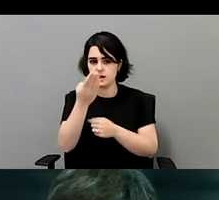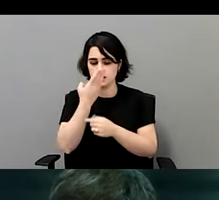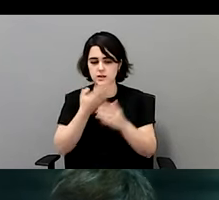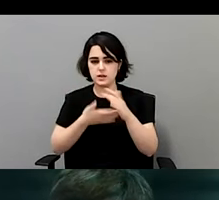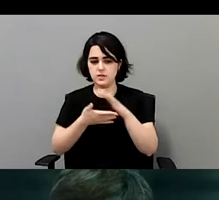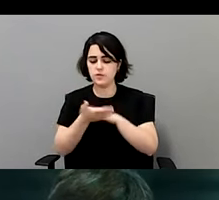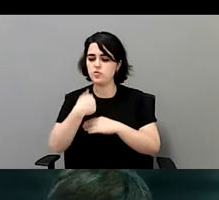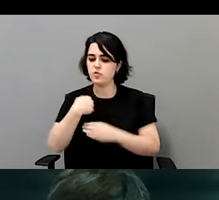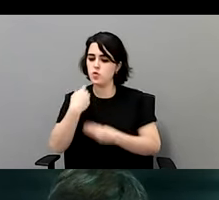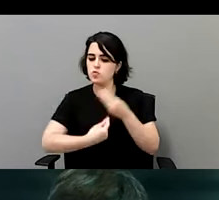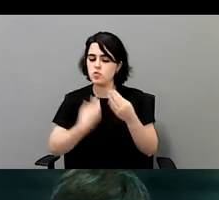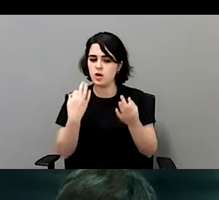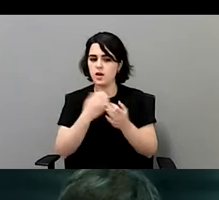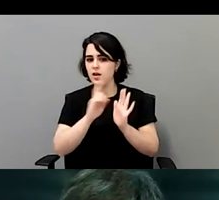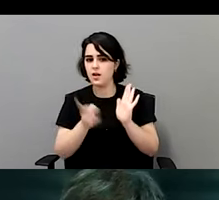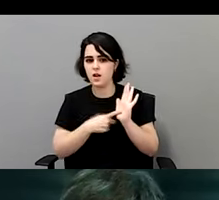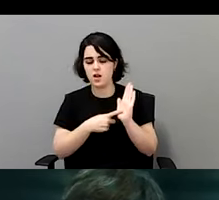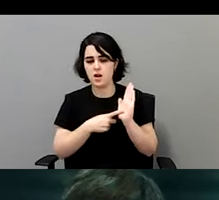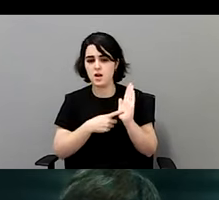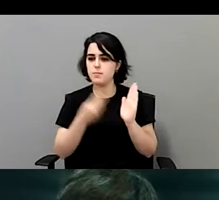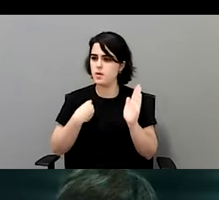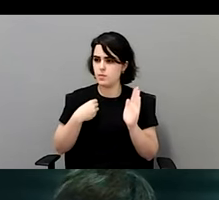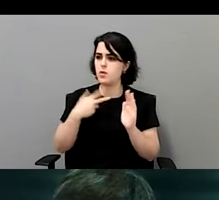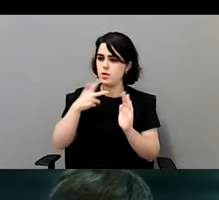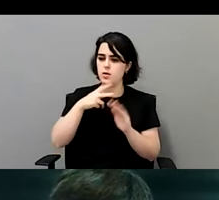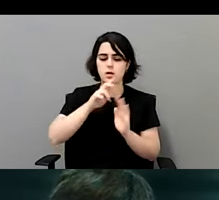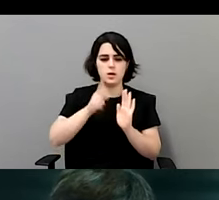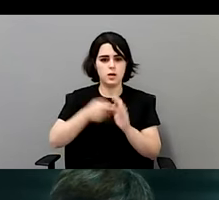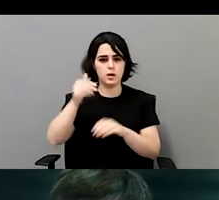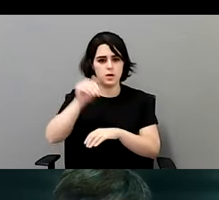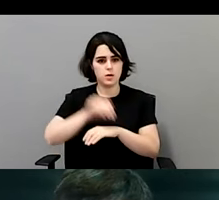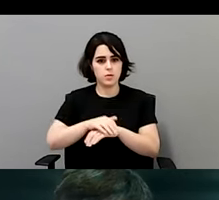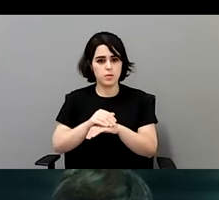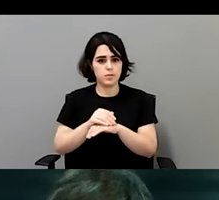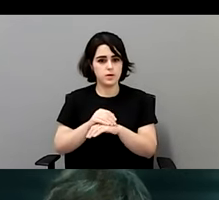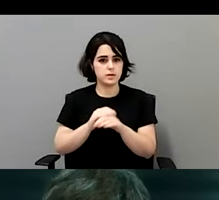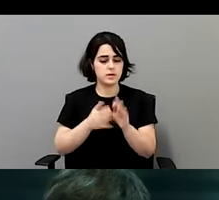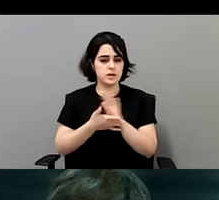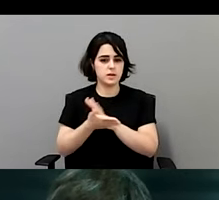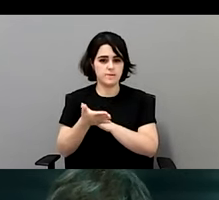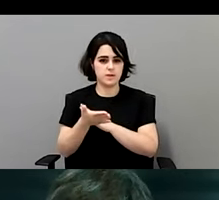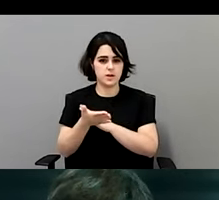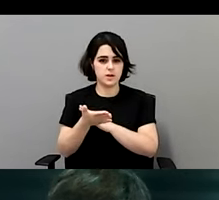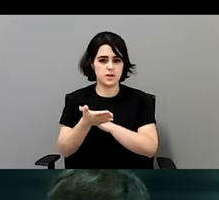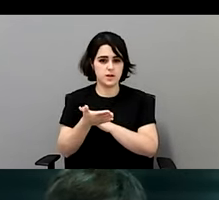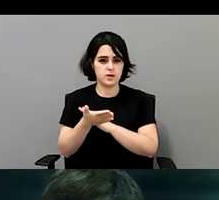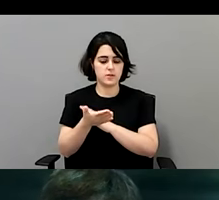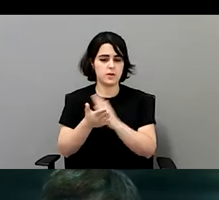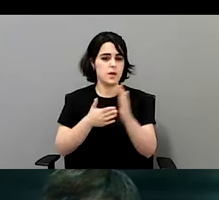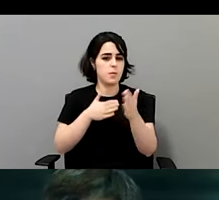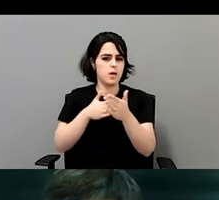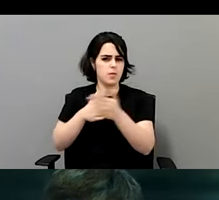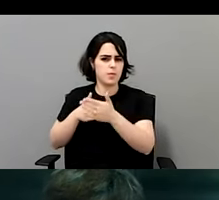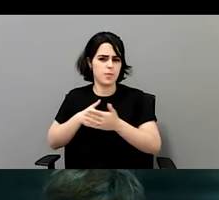legislación. Y como era legal, pues no me pudieron poner trabas para ello, aunque